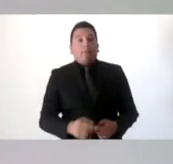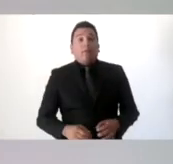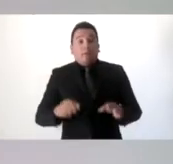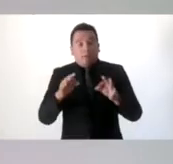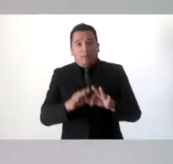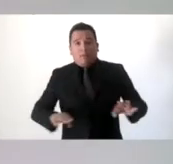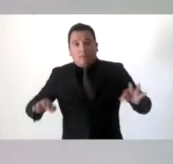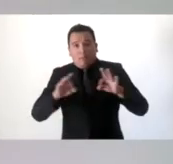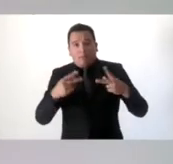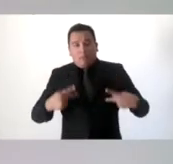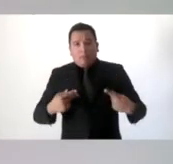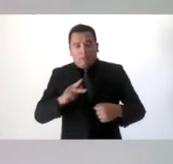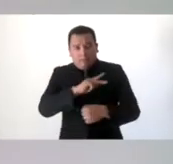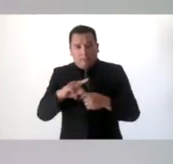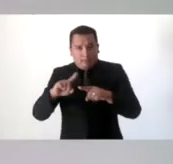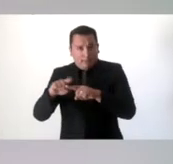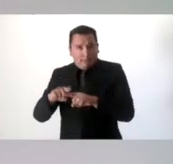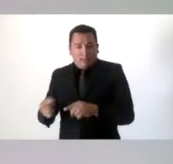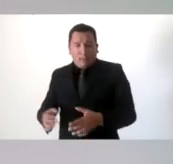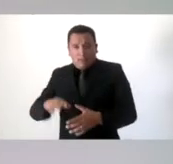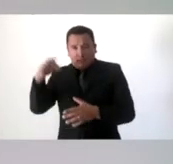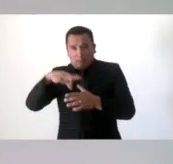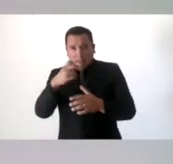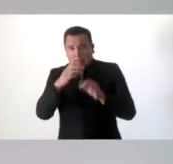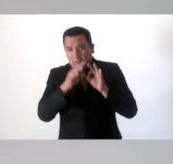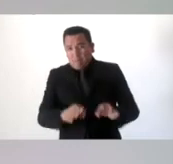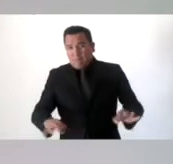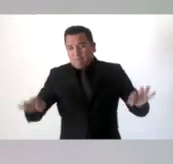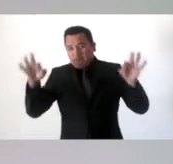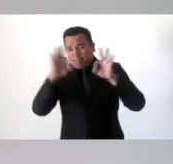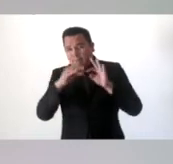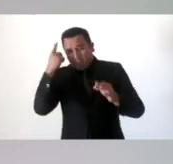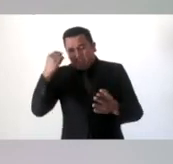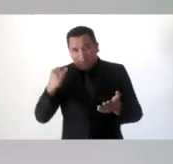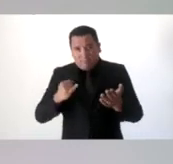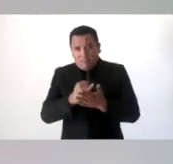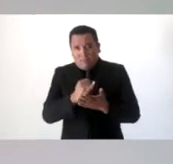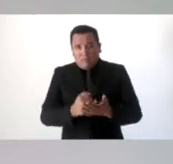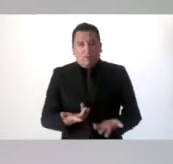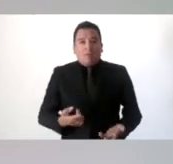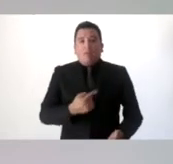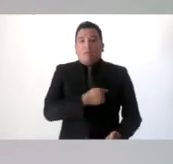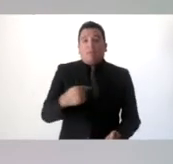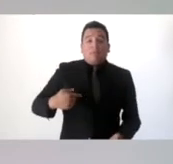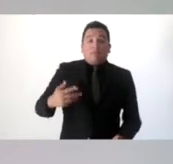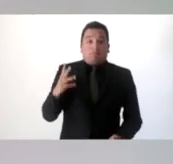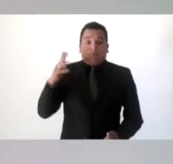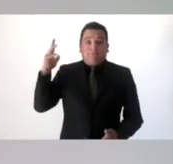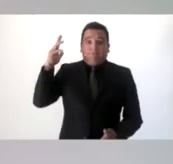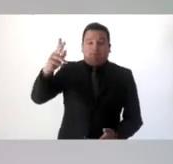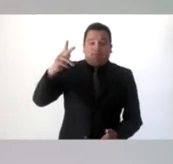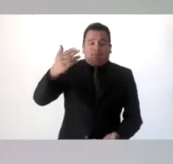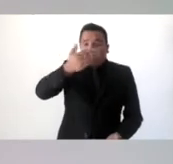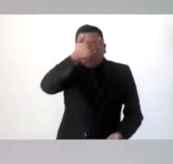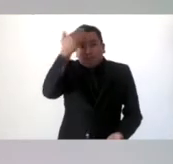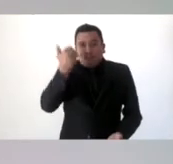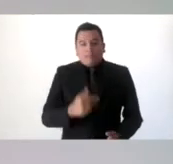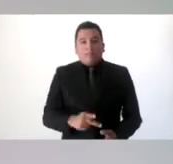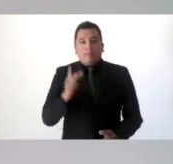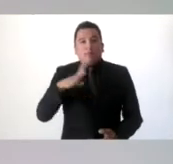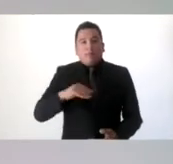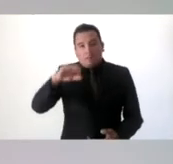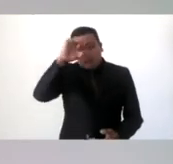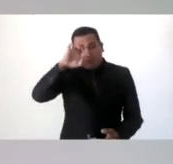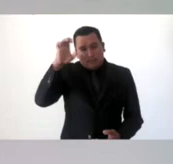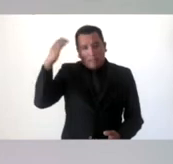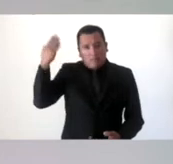extranjero. Sería muy difícil predecirlo desde ahora, pero las experiencias que hemos tenido en las 3 votaciones a